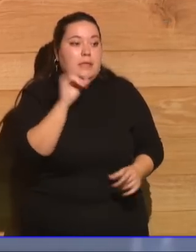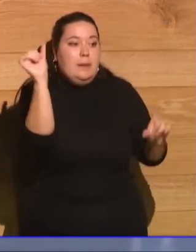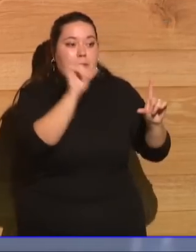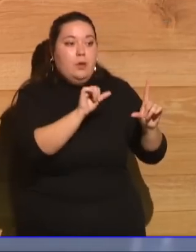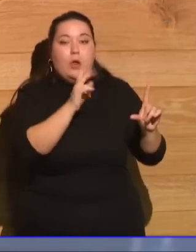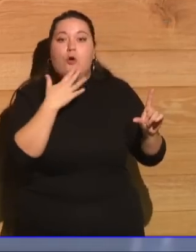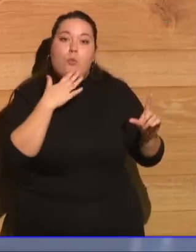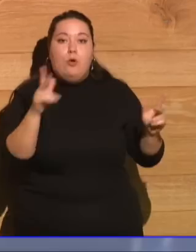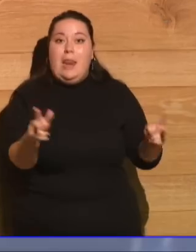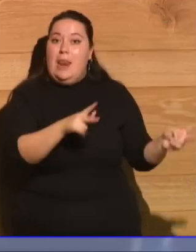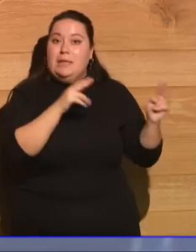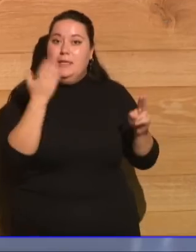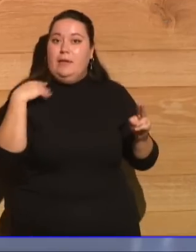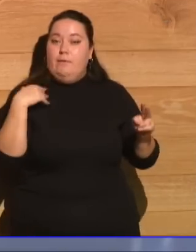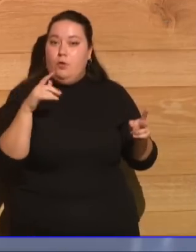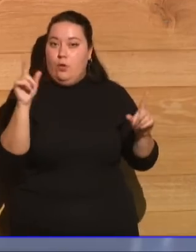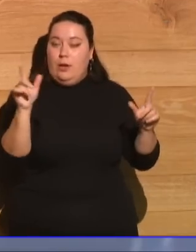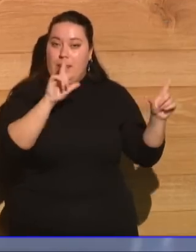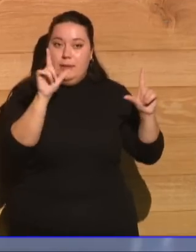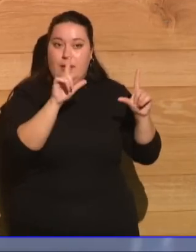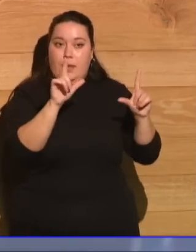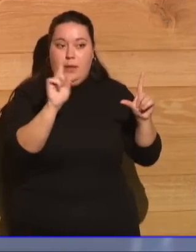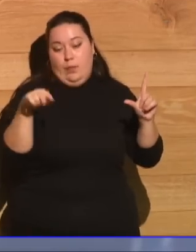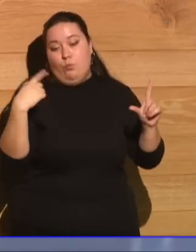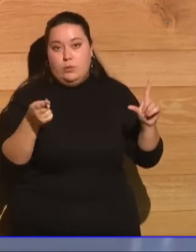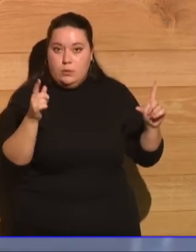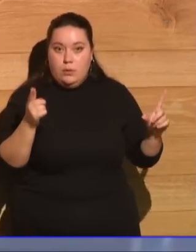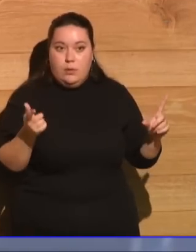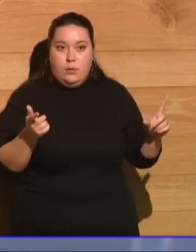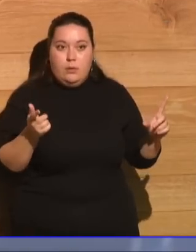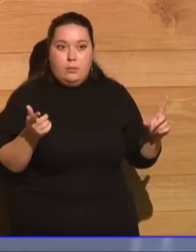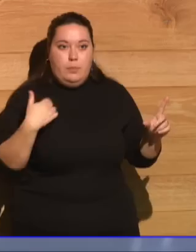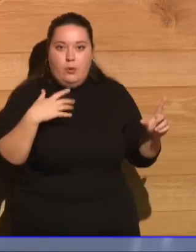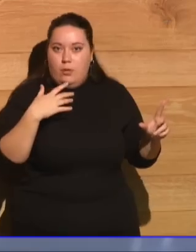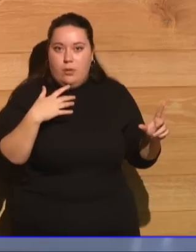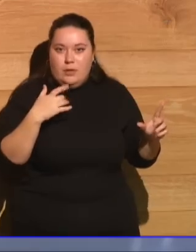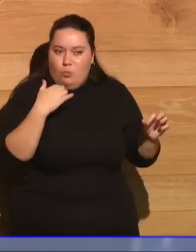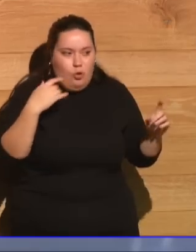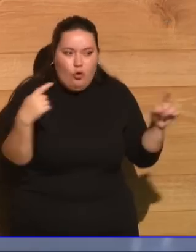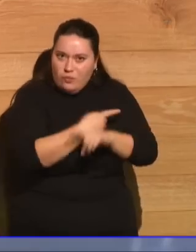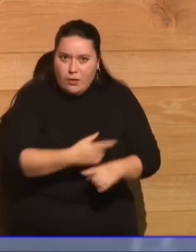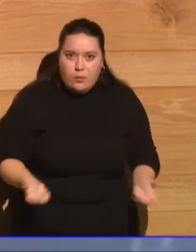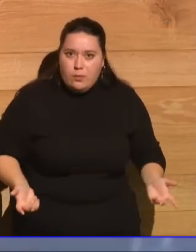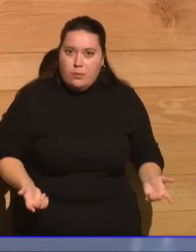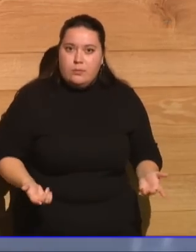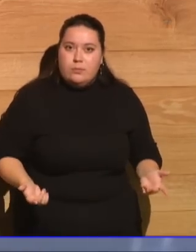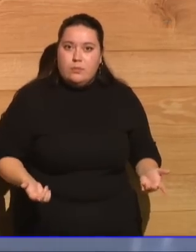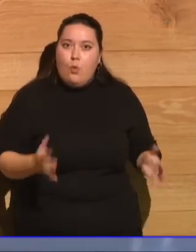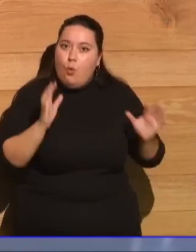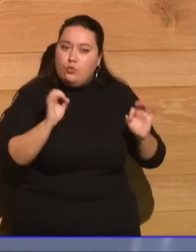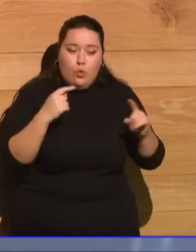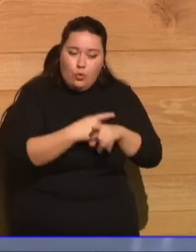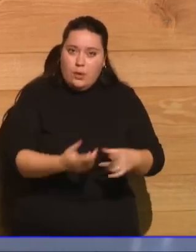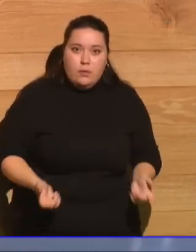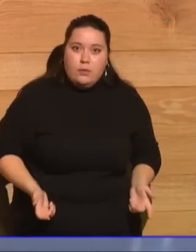película es la serie que vio en la televisión a posteriori, cuando creo que no hay nada más opuesto. O sea, que es justo casi